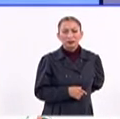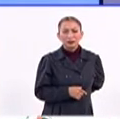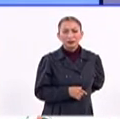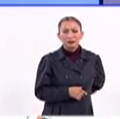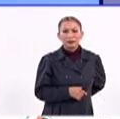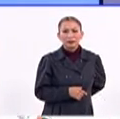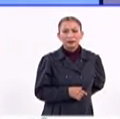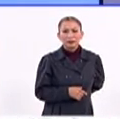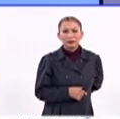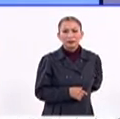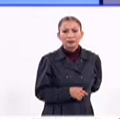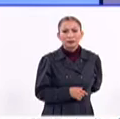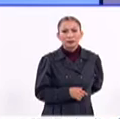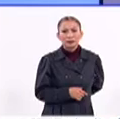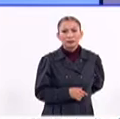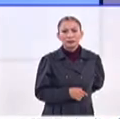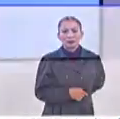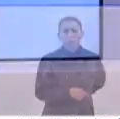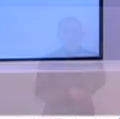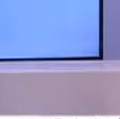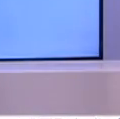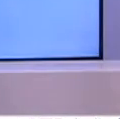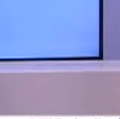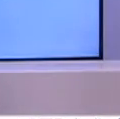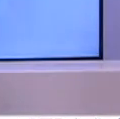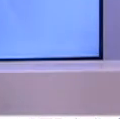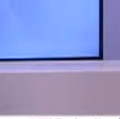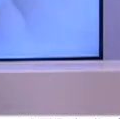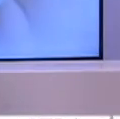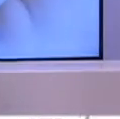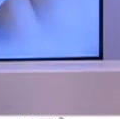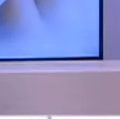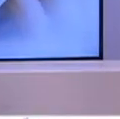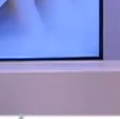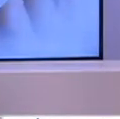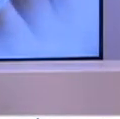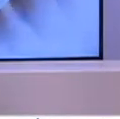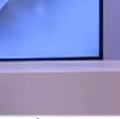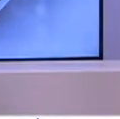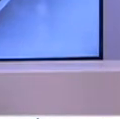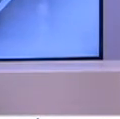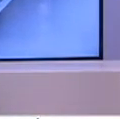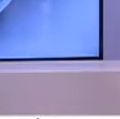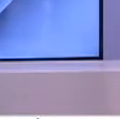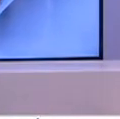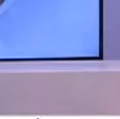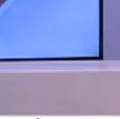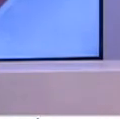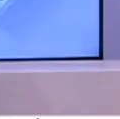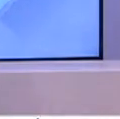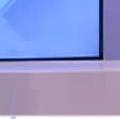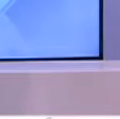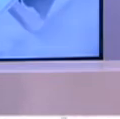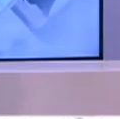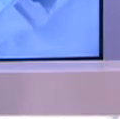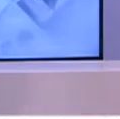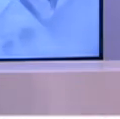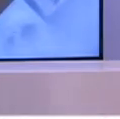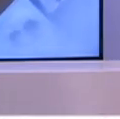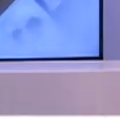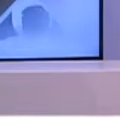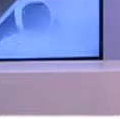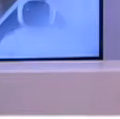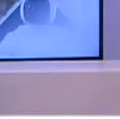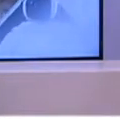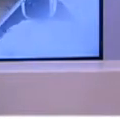y también, por supuesto, de nuestras especies. En fin, aún existe una gran inquietud de lo que somos,